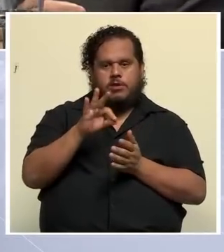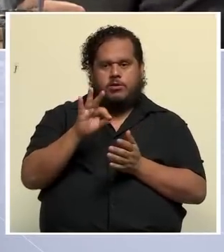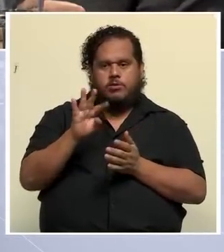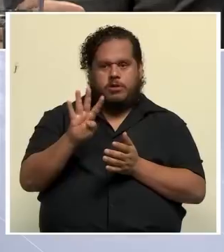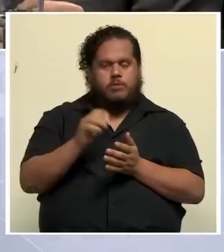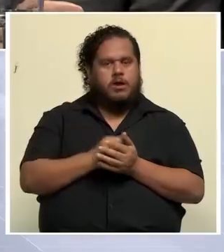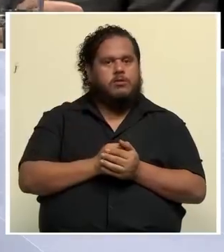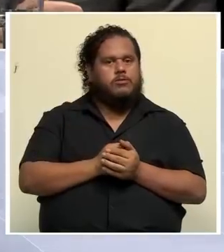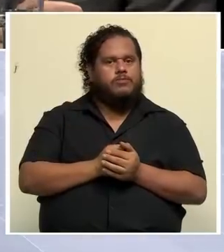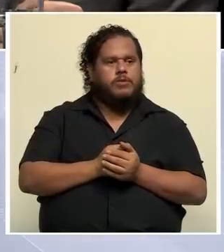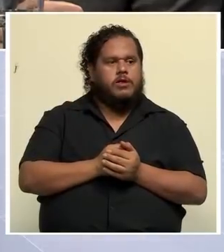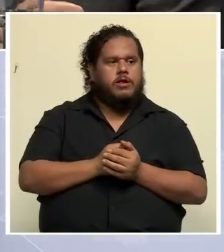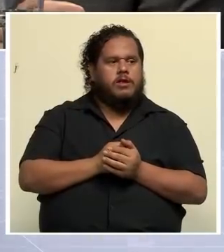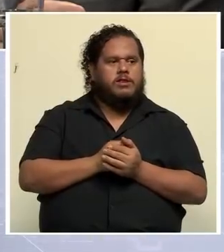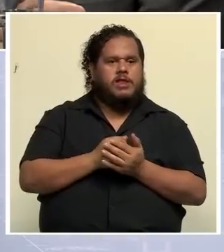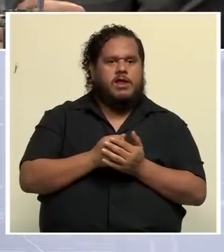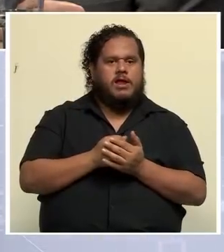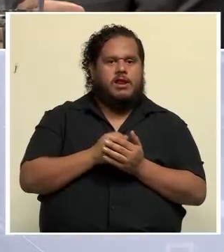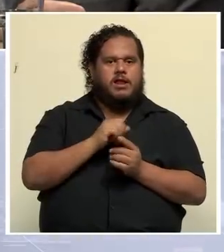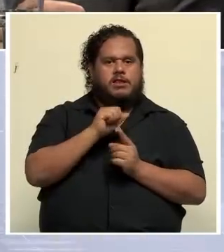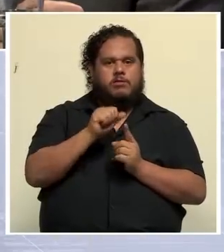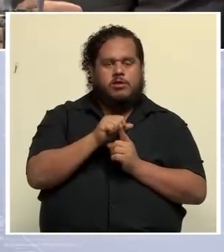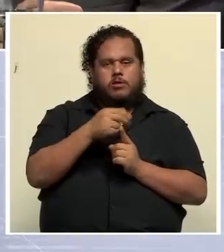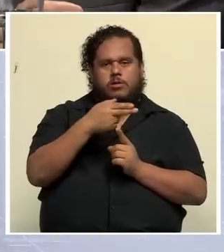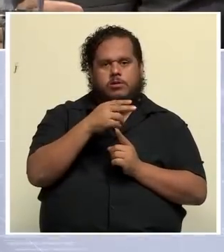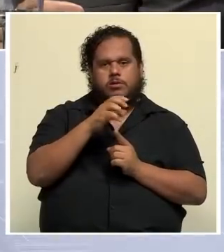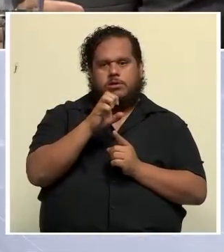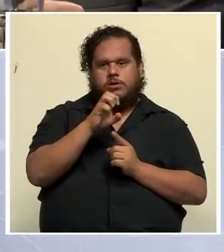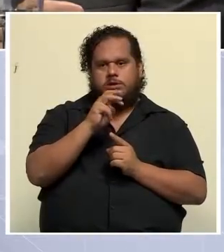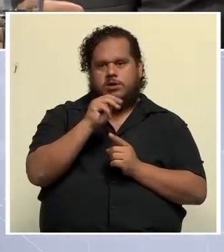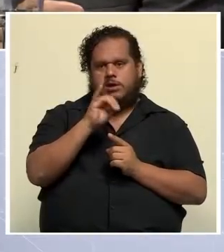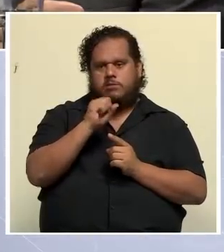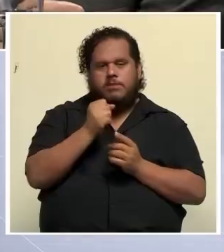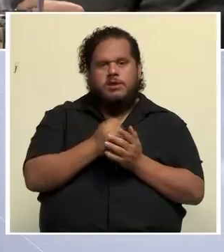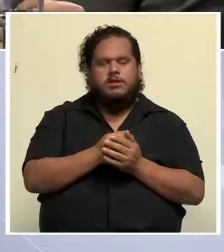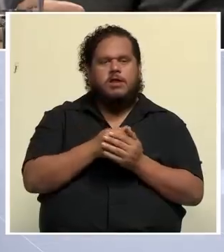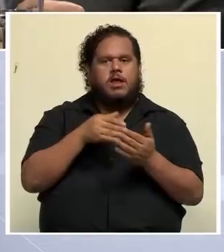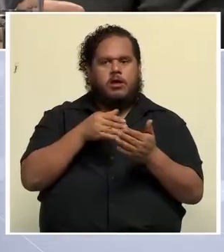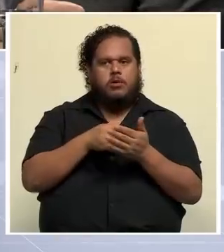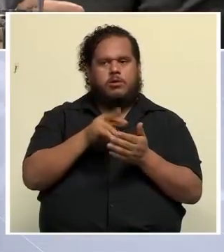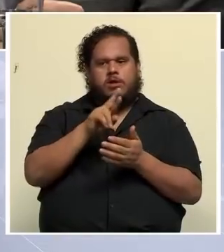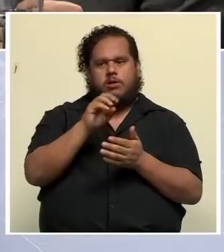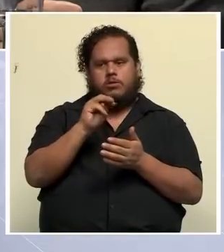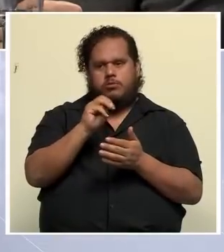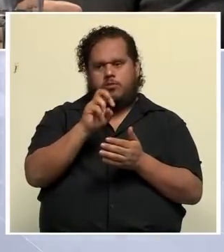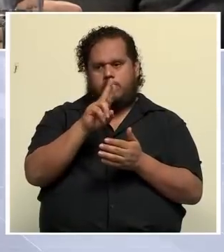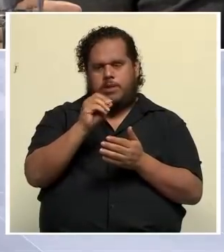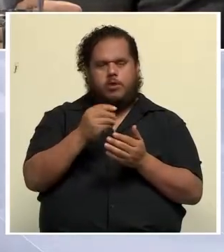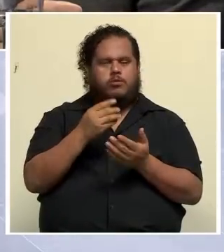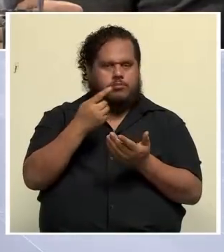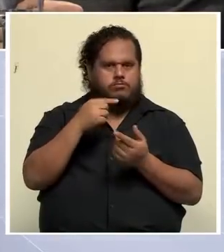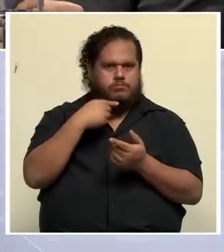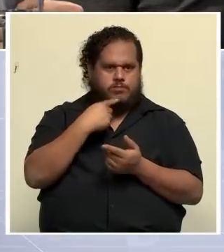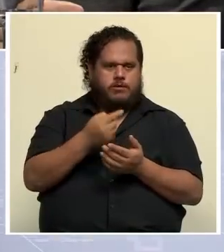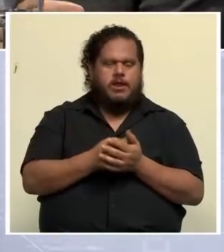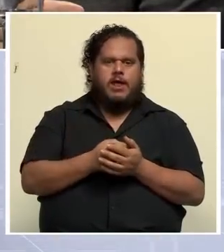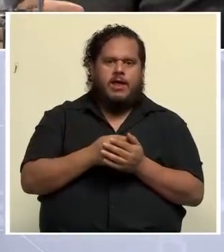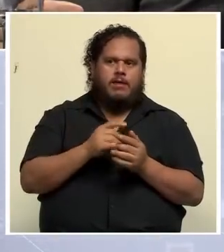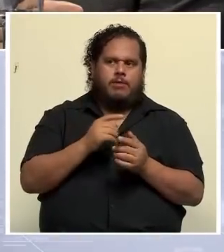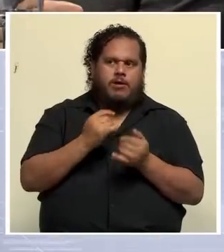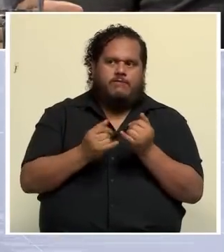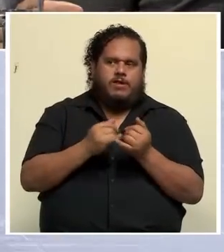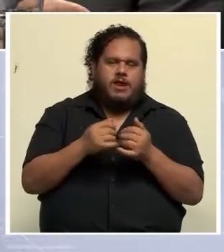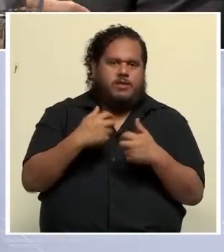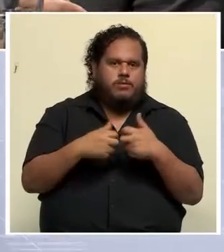1994, del caso Chemis, de los hermanos Romero. El juicio que yo planteé contra ellos. Ciertamente, ciertamente. Finalmente controversia.